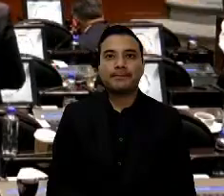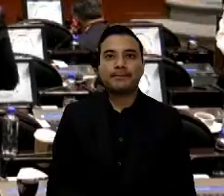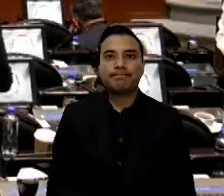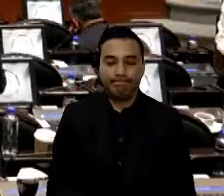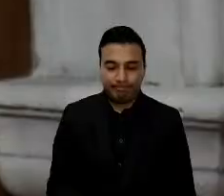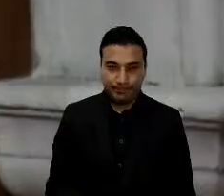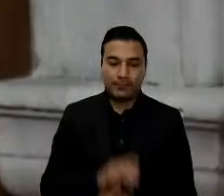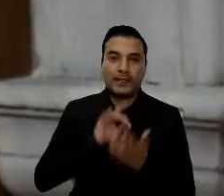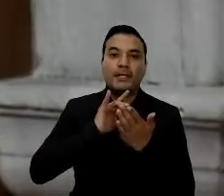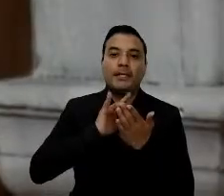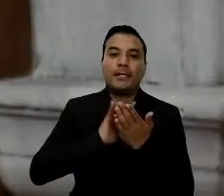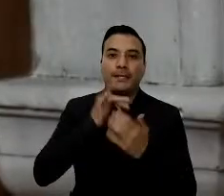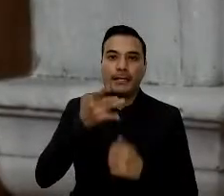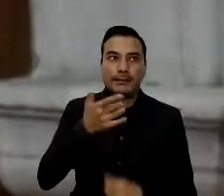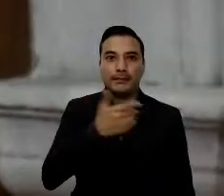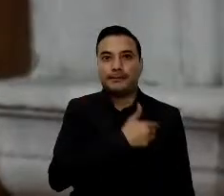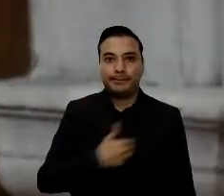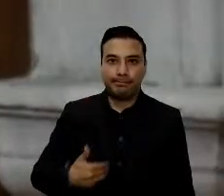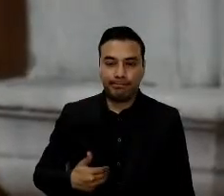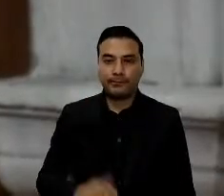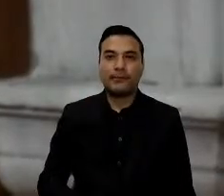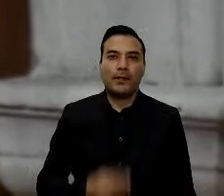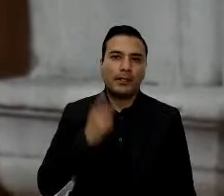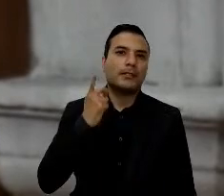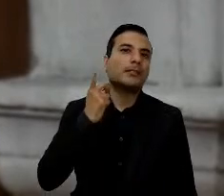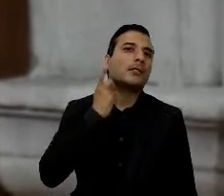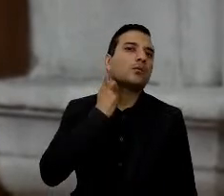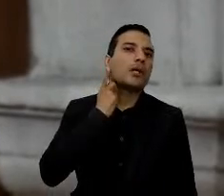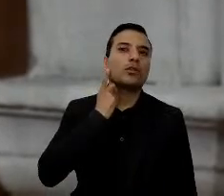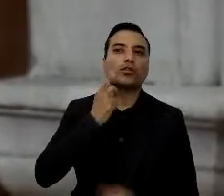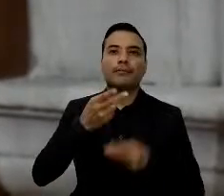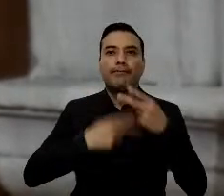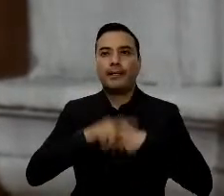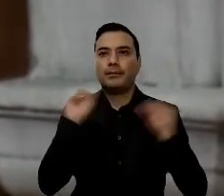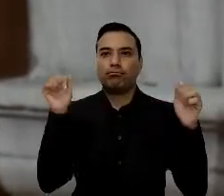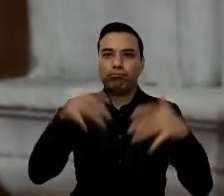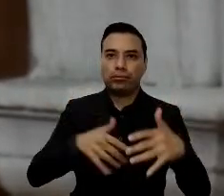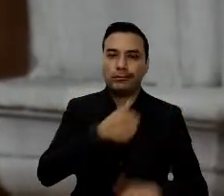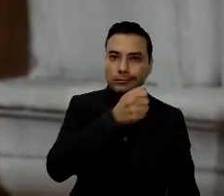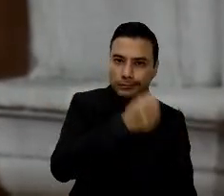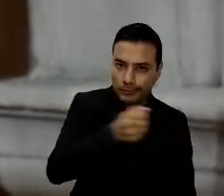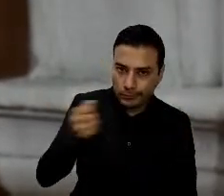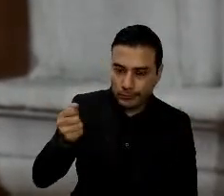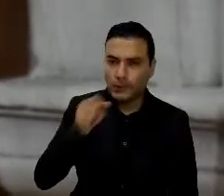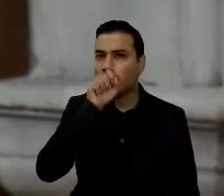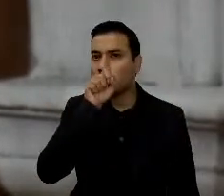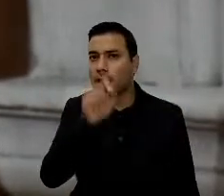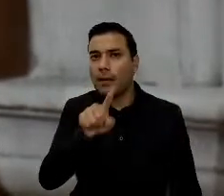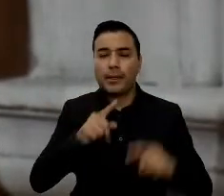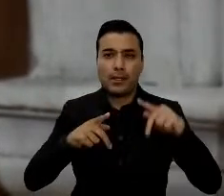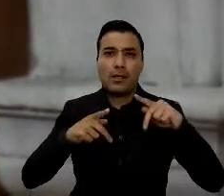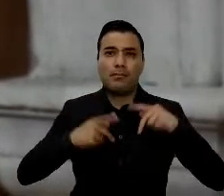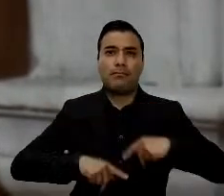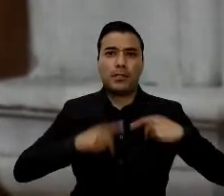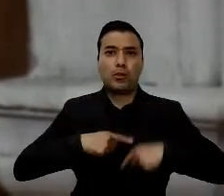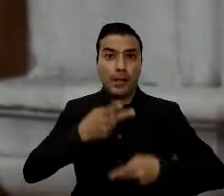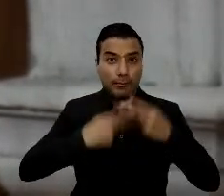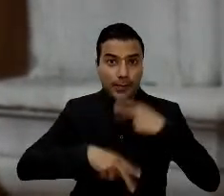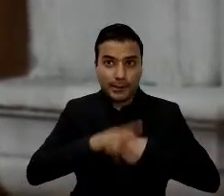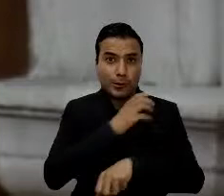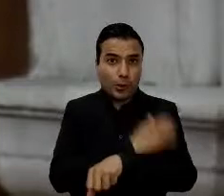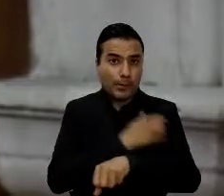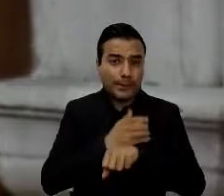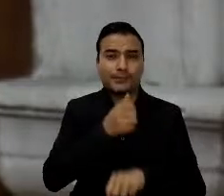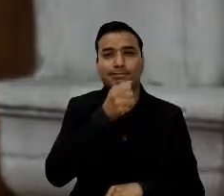Gracias presidente diputado saludo a las y los diputados que se encuentran en pleno y las personas que hoy nos acompañan justo en este recinto